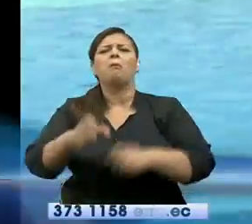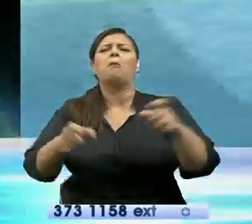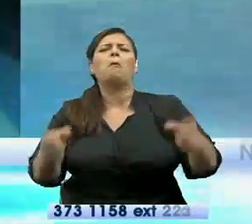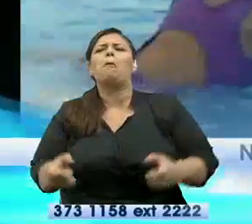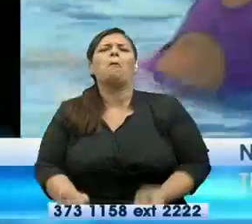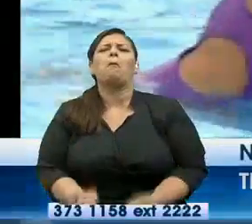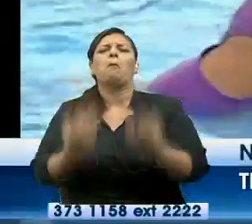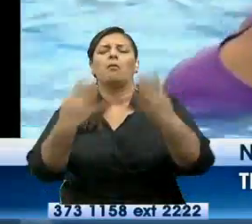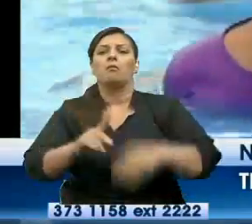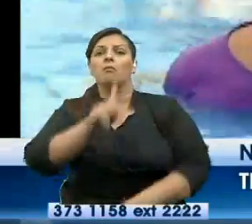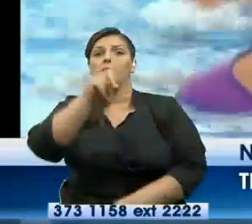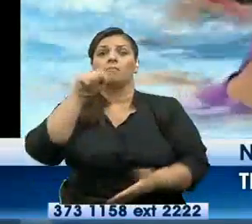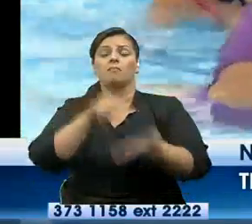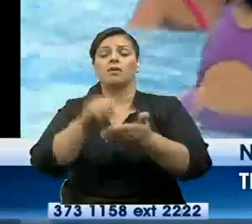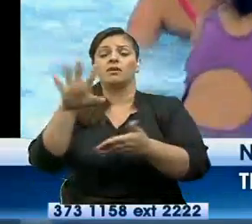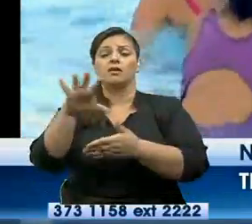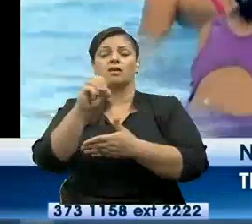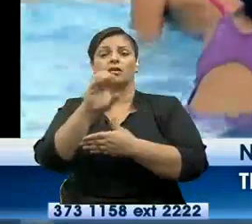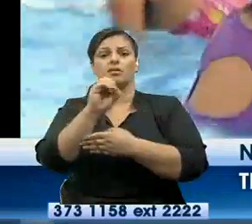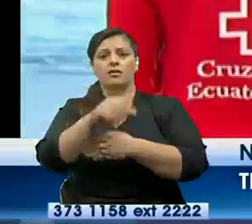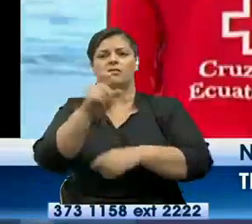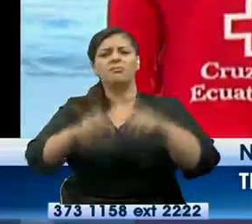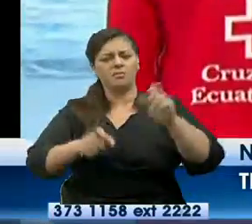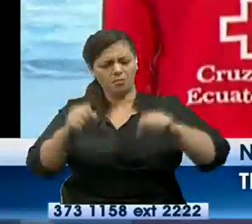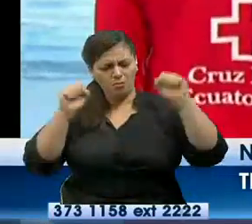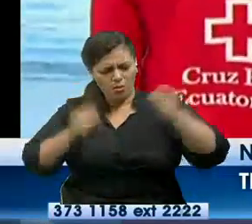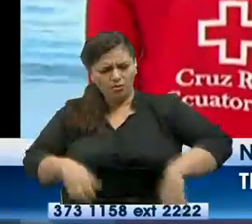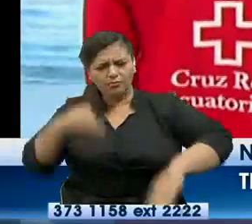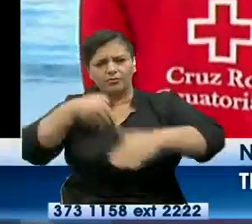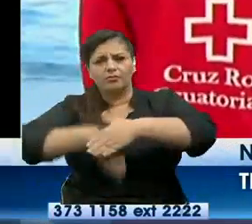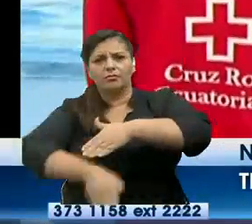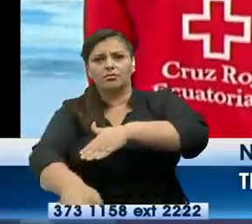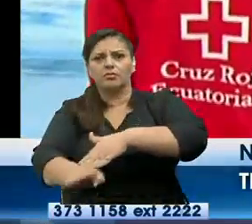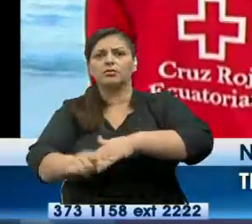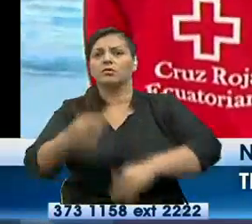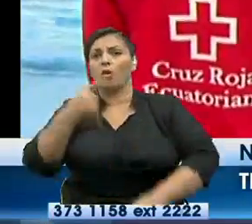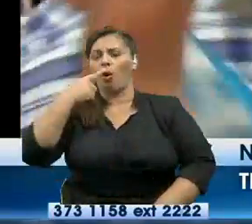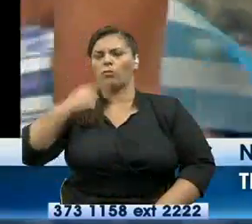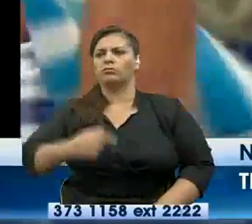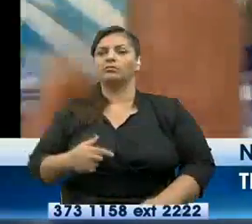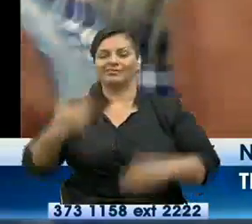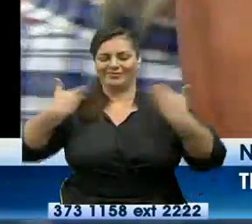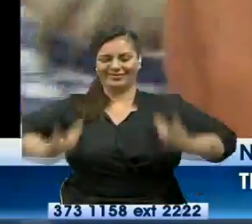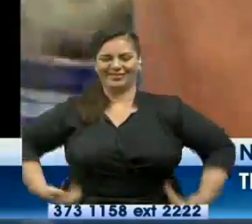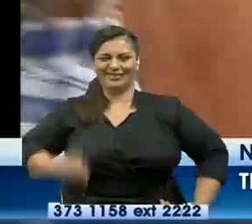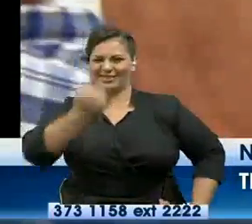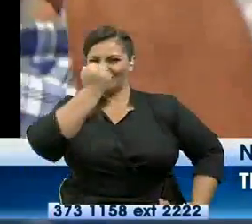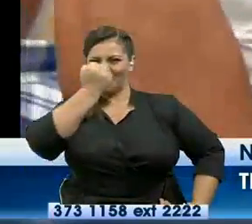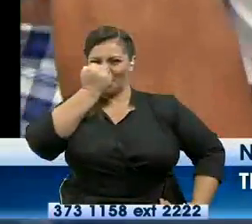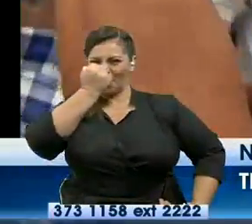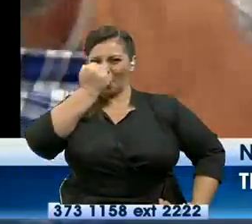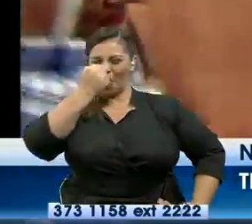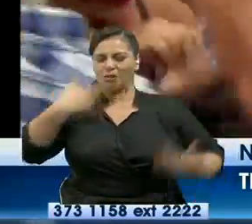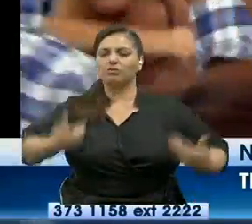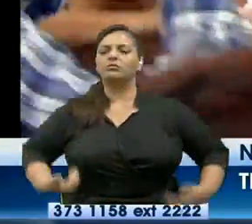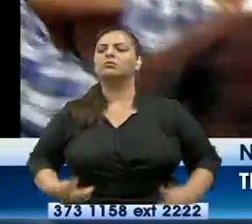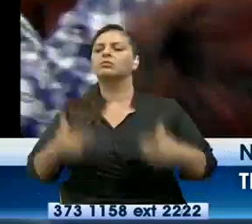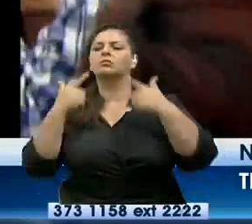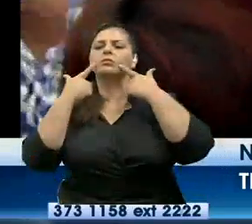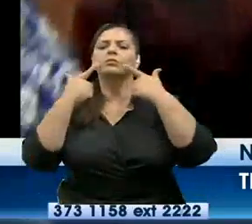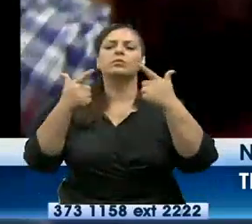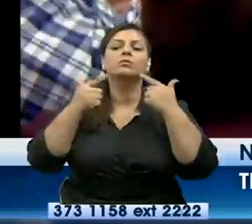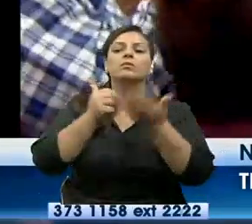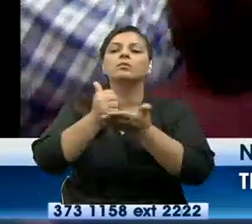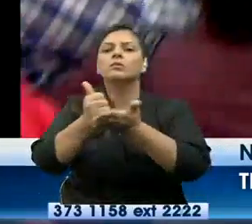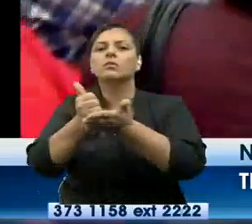personas y cuenta con un área infantil, además de presencia de salvavidas. El alcalde Jaime Nebot inauguró esta obra como parte